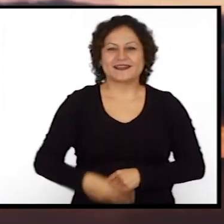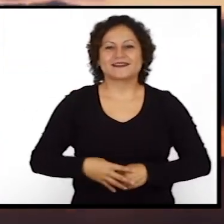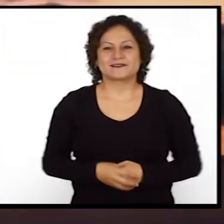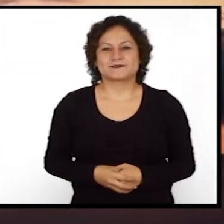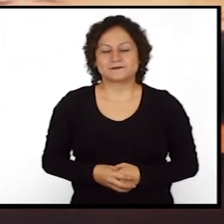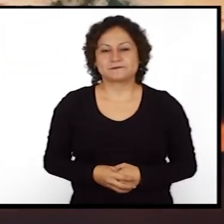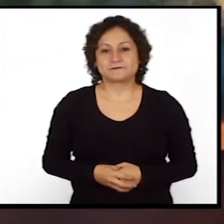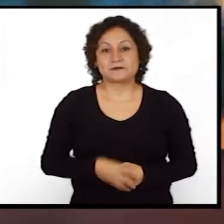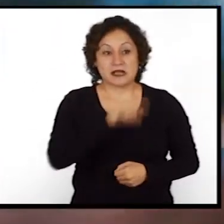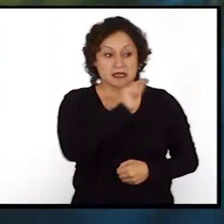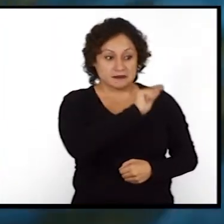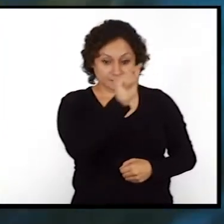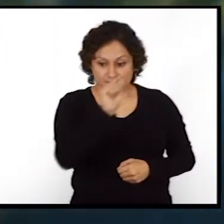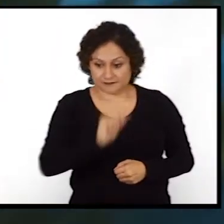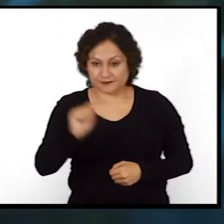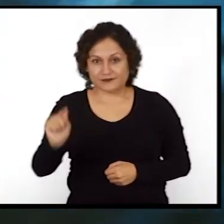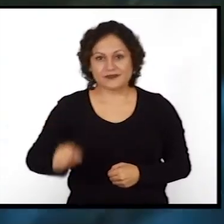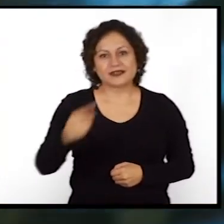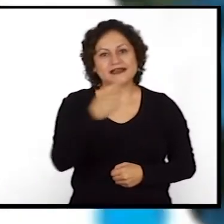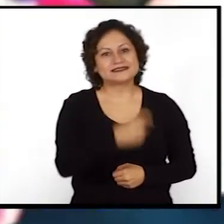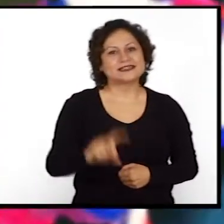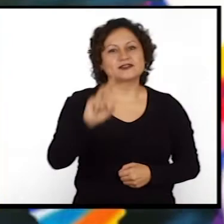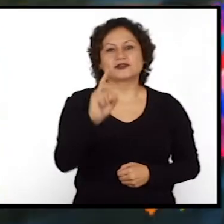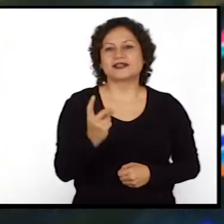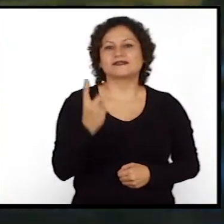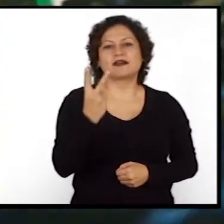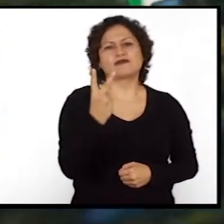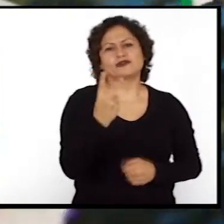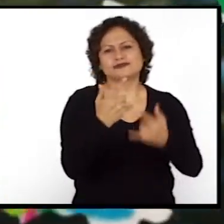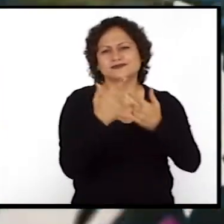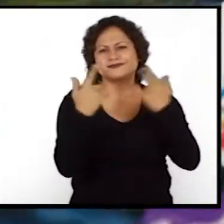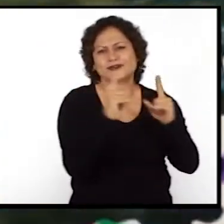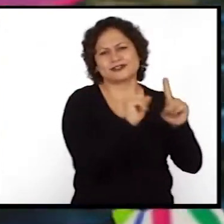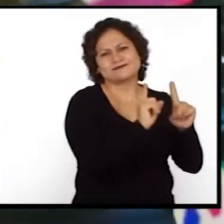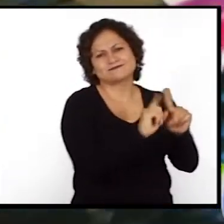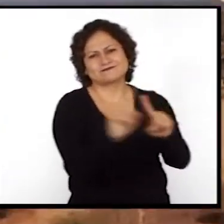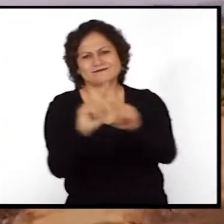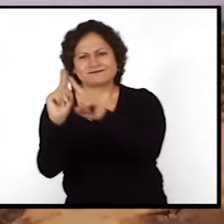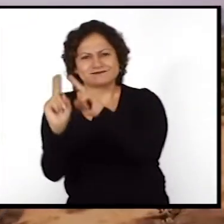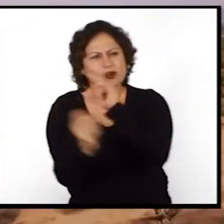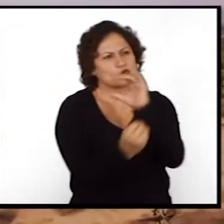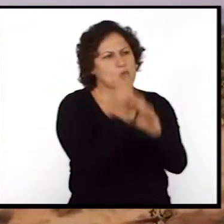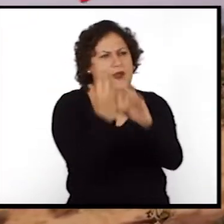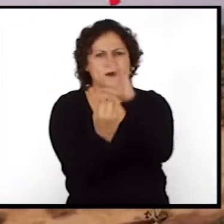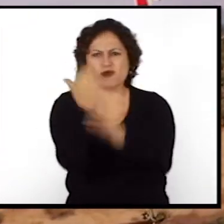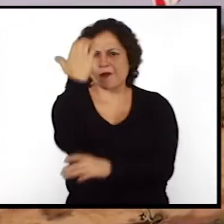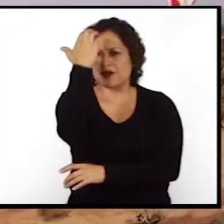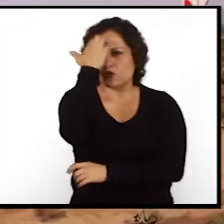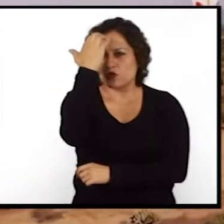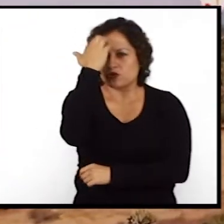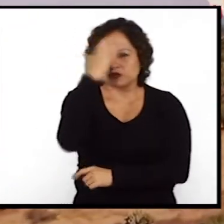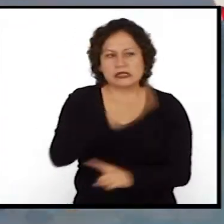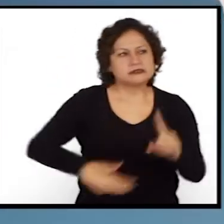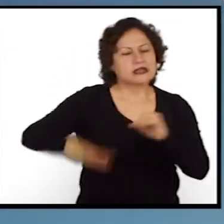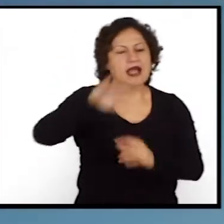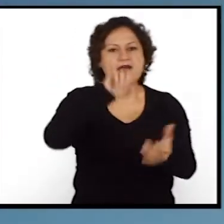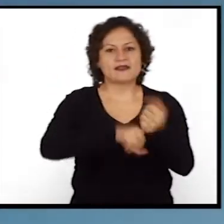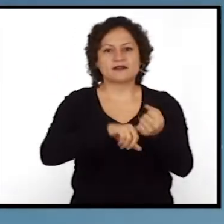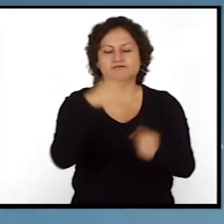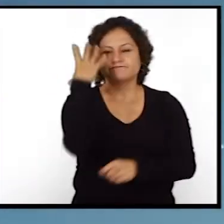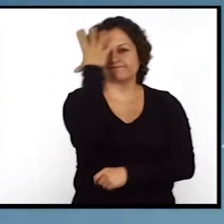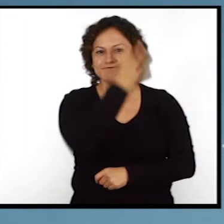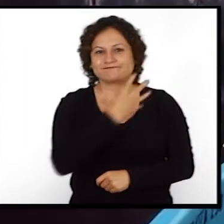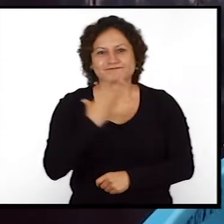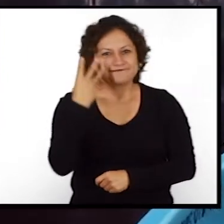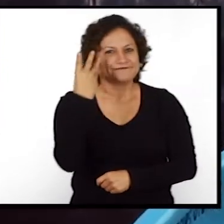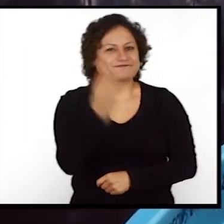patrio. Una ruta con 132 historias por descubrir, así como belleza natural, singular